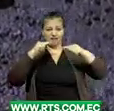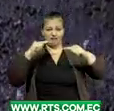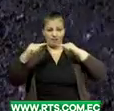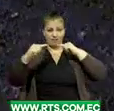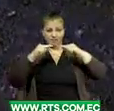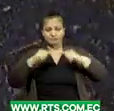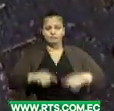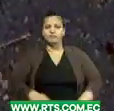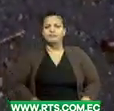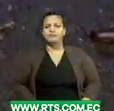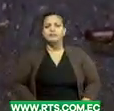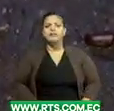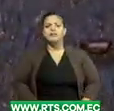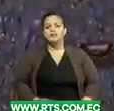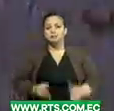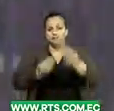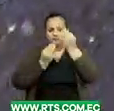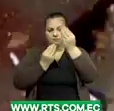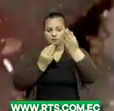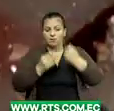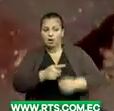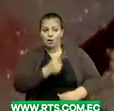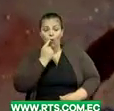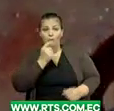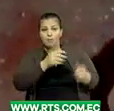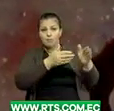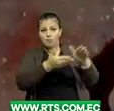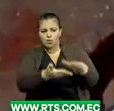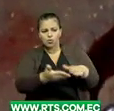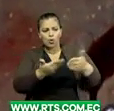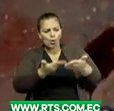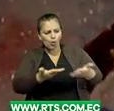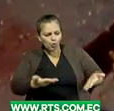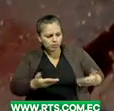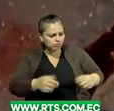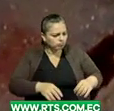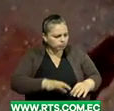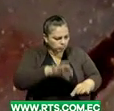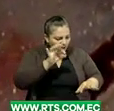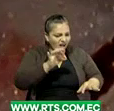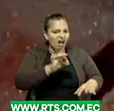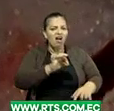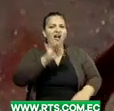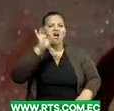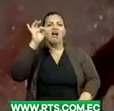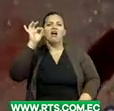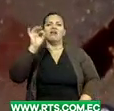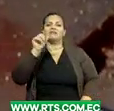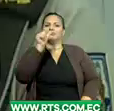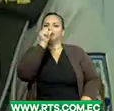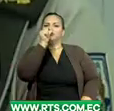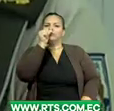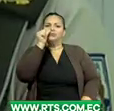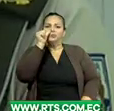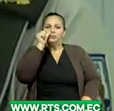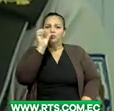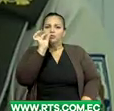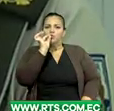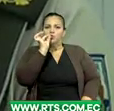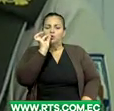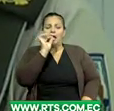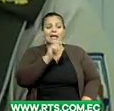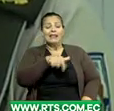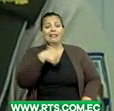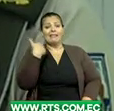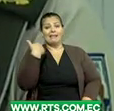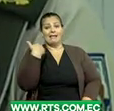que entre las pertenencias del fallecido se logró encontrar sustancia sujeta a fiscalización. 35